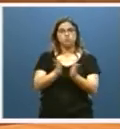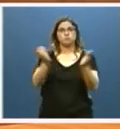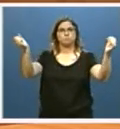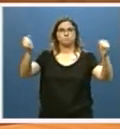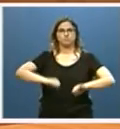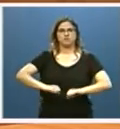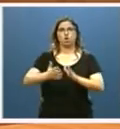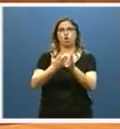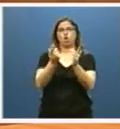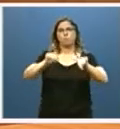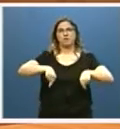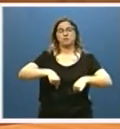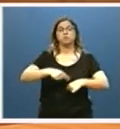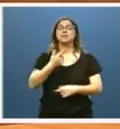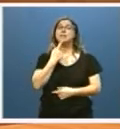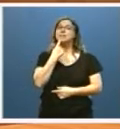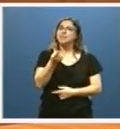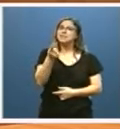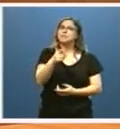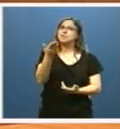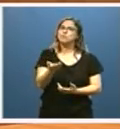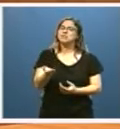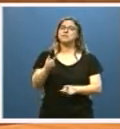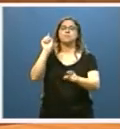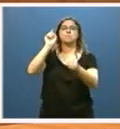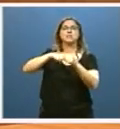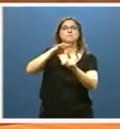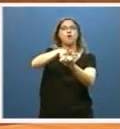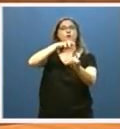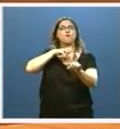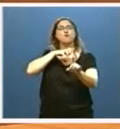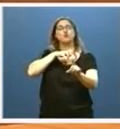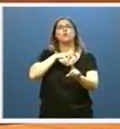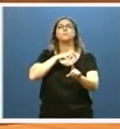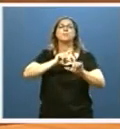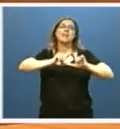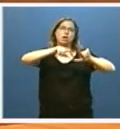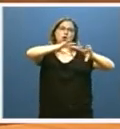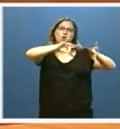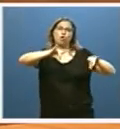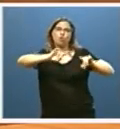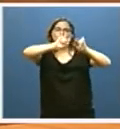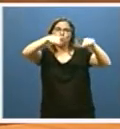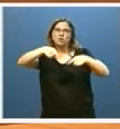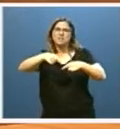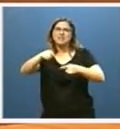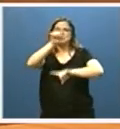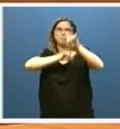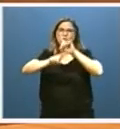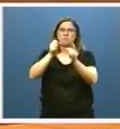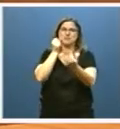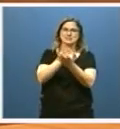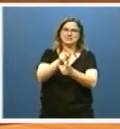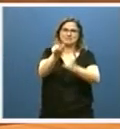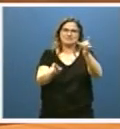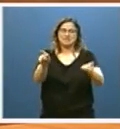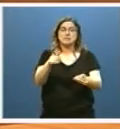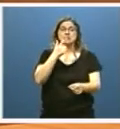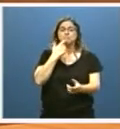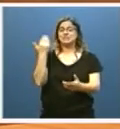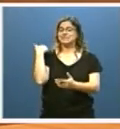cabe también citar de nuevo la participación en el foro de comunidades con desafíos demográficos y el encuentro en abril con el presidente de asturias